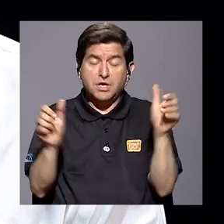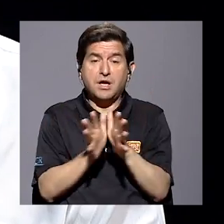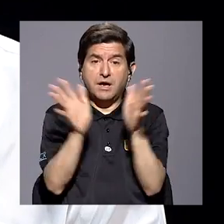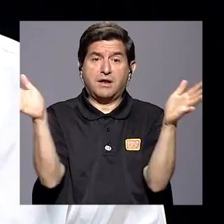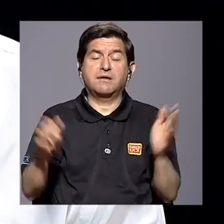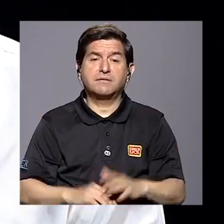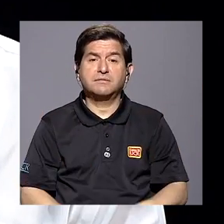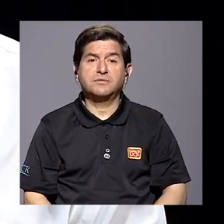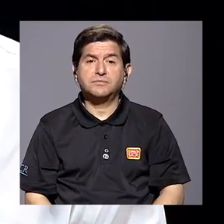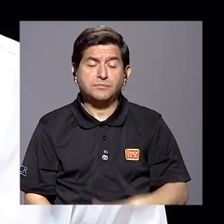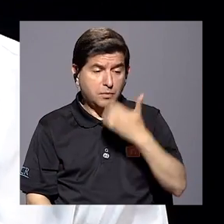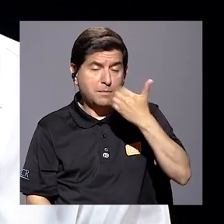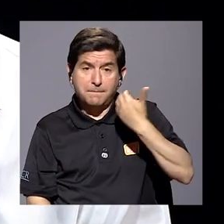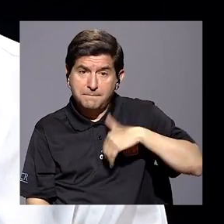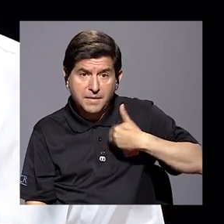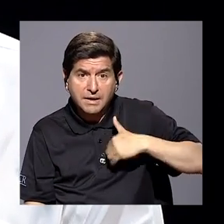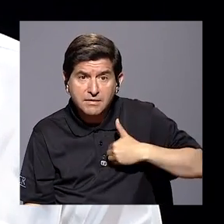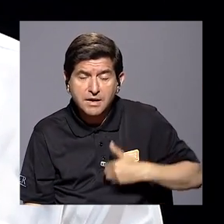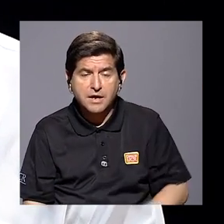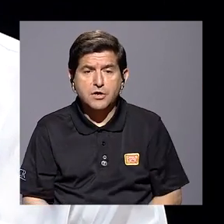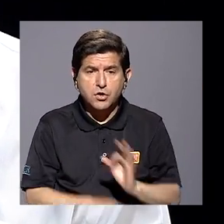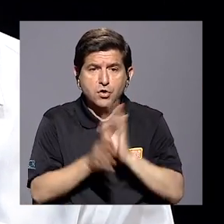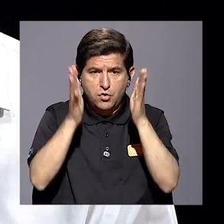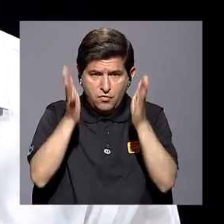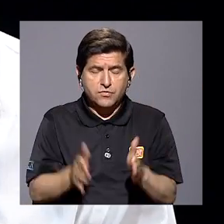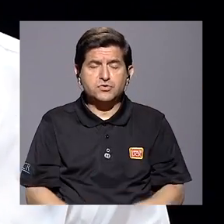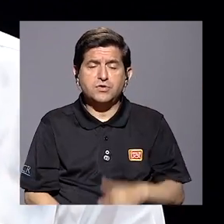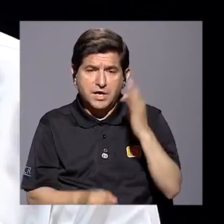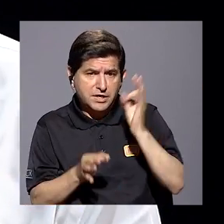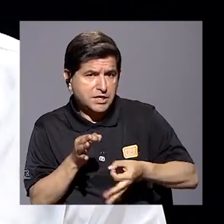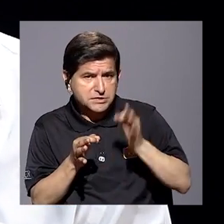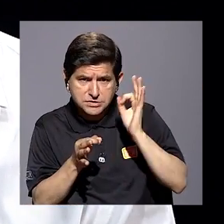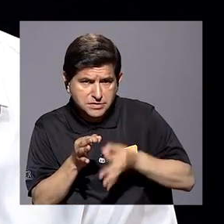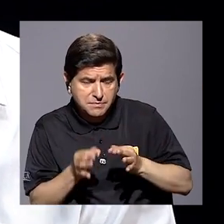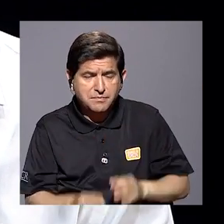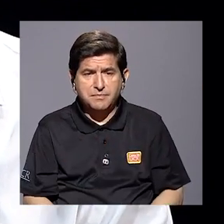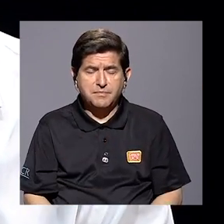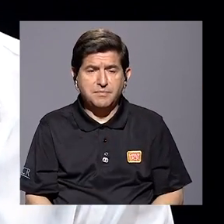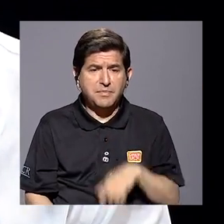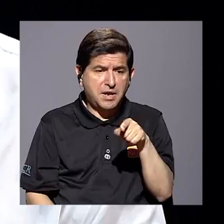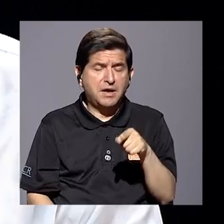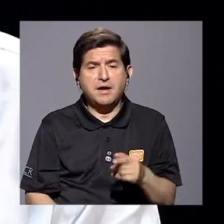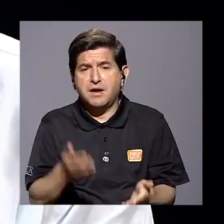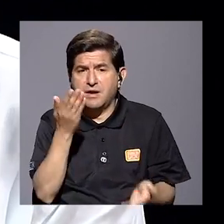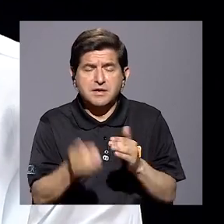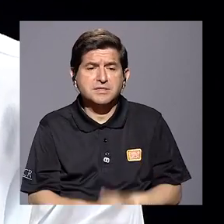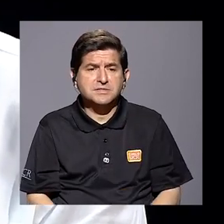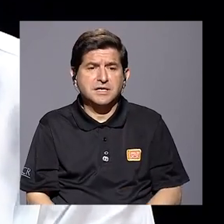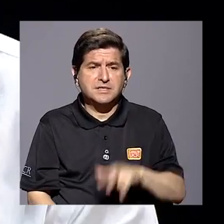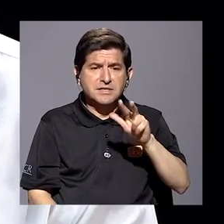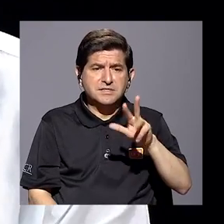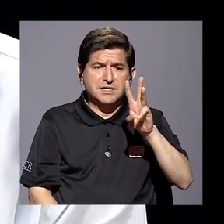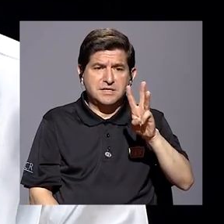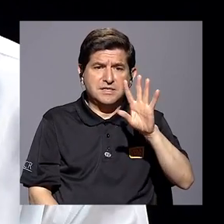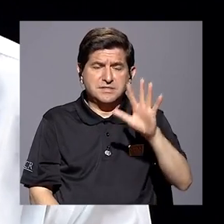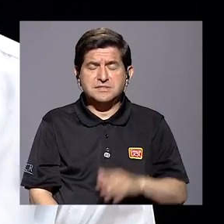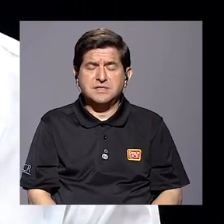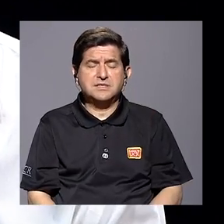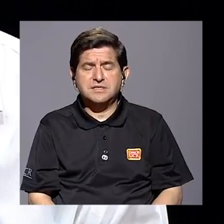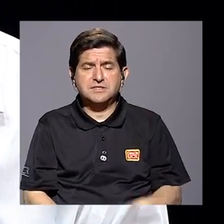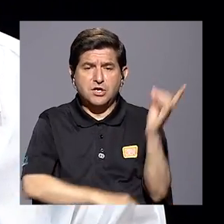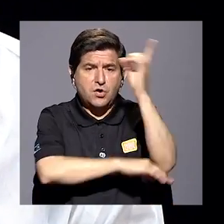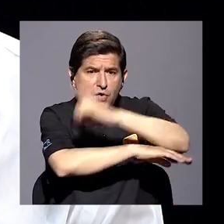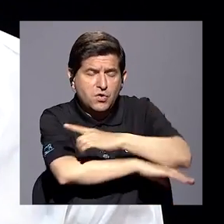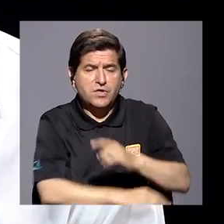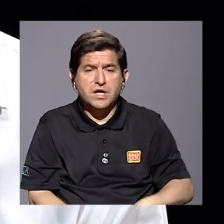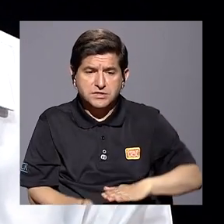sector público privilegio es que un funcionario por el simple acto de ver pasar 365